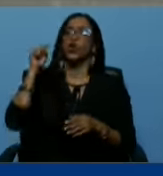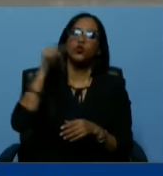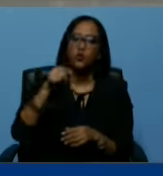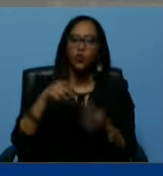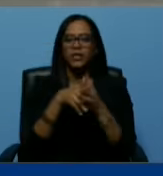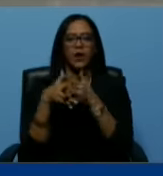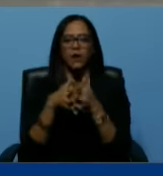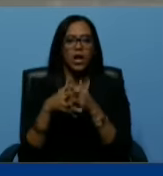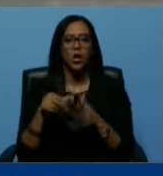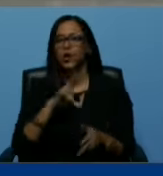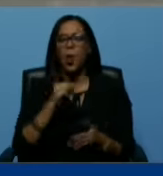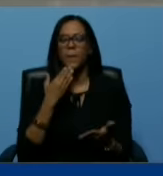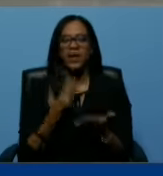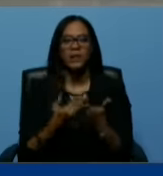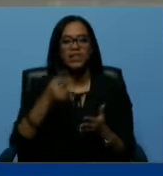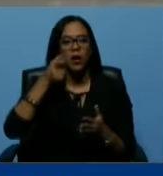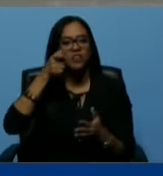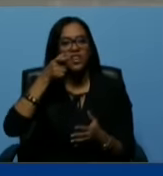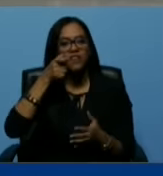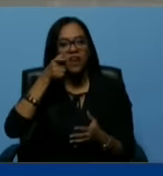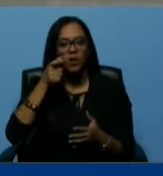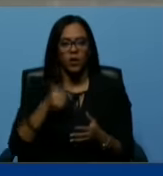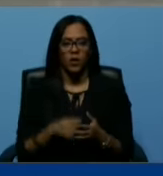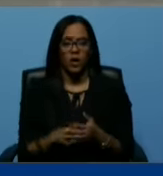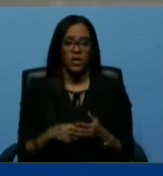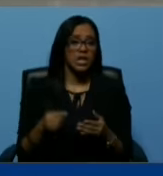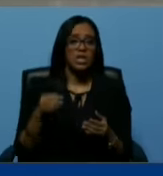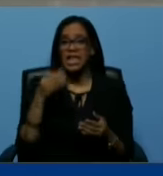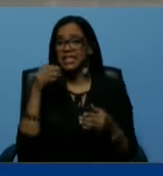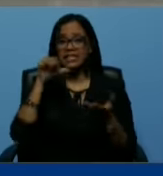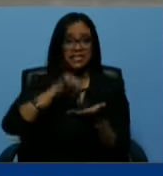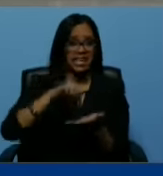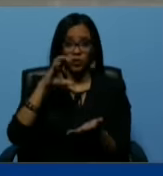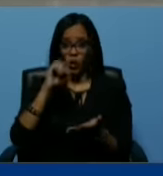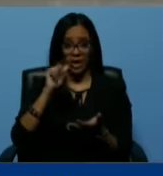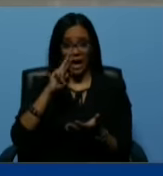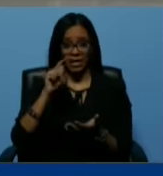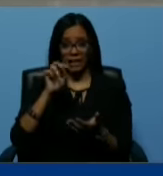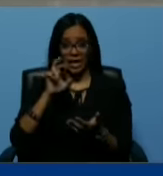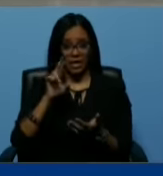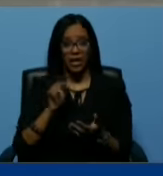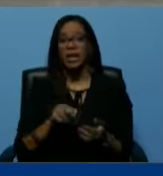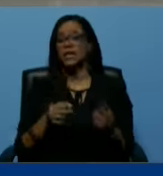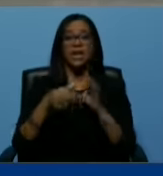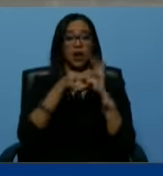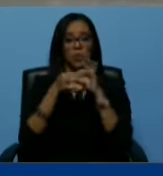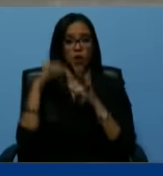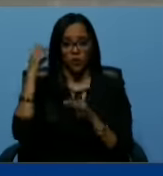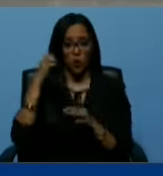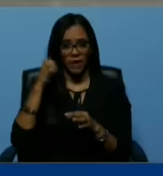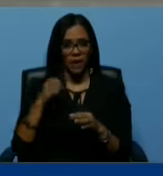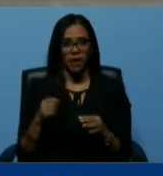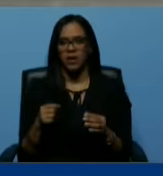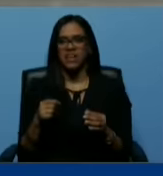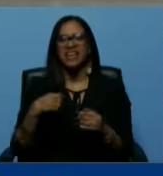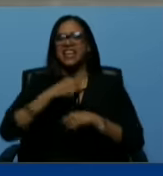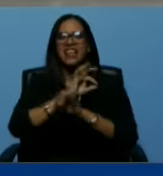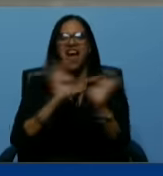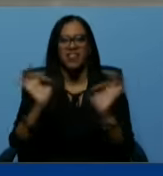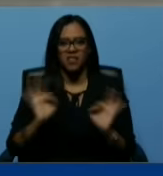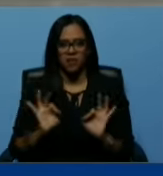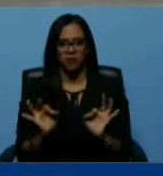Estados Unidos, no permites observadores, ni del Centro Carter, ni de la Unión Europea, ni de la Conchinchina, de